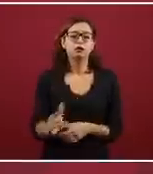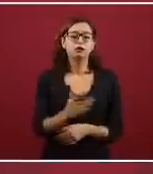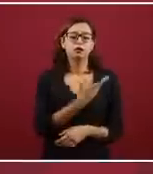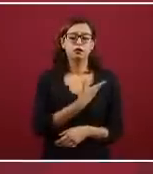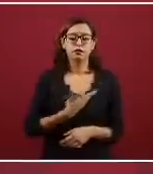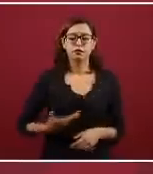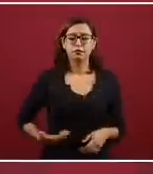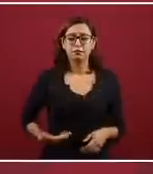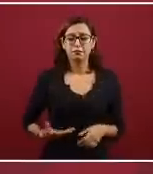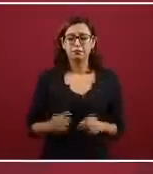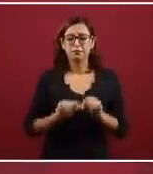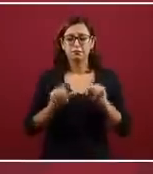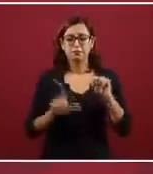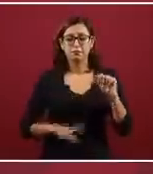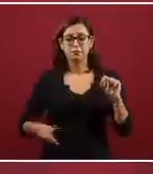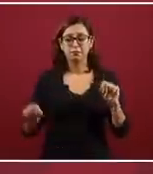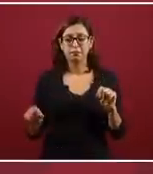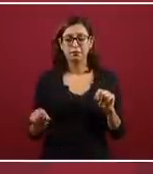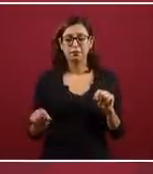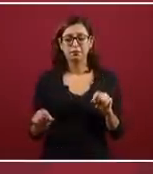Si bien fuimos un poco,